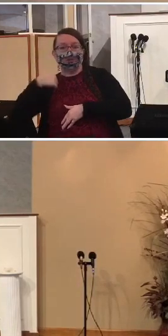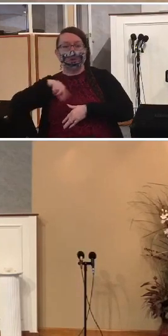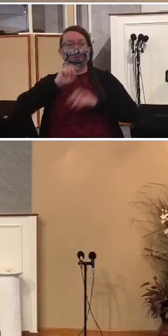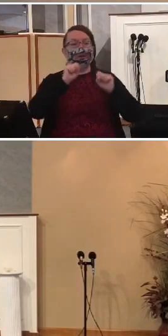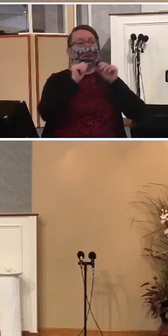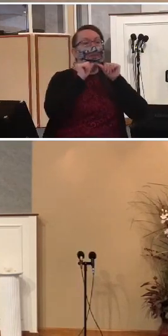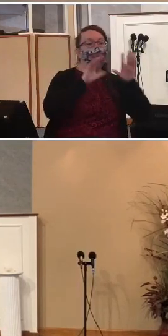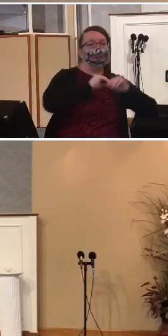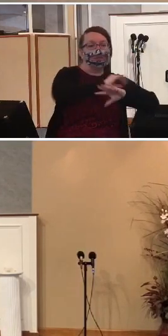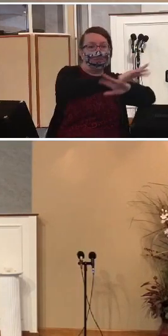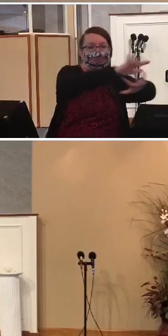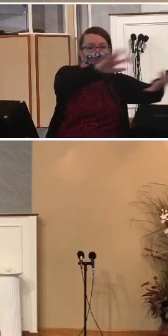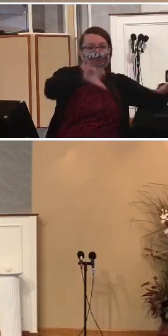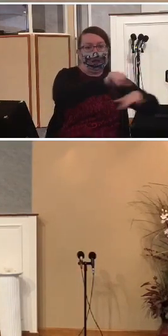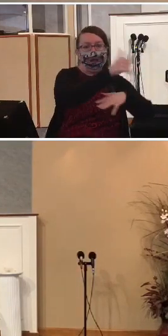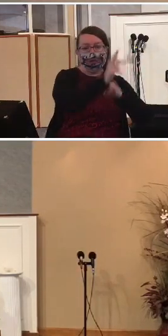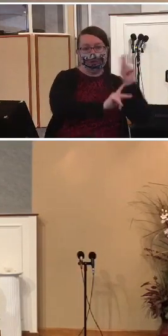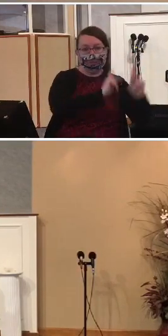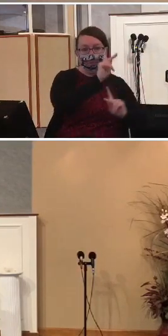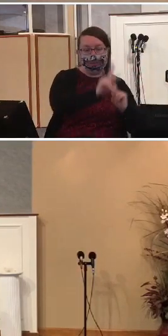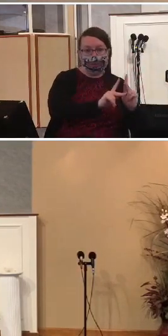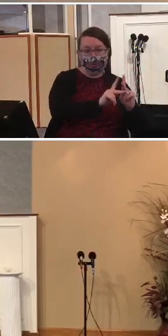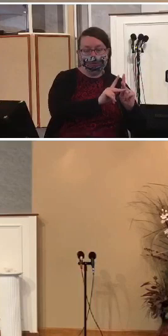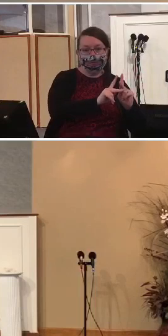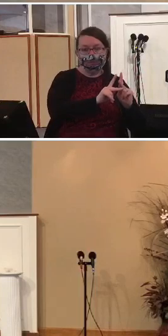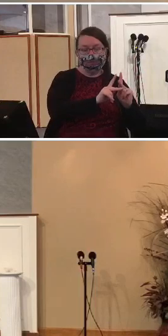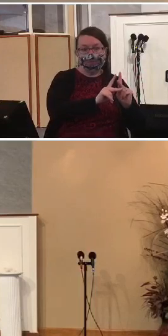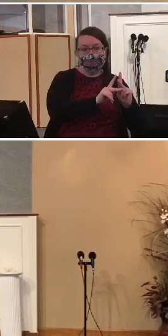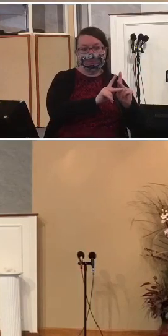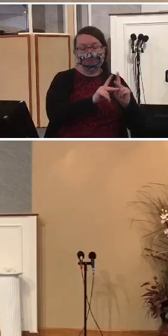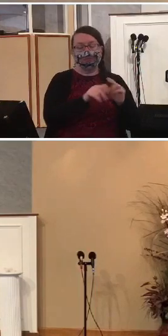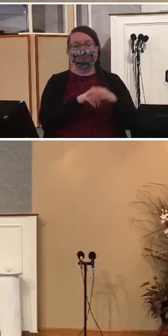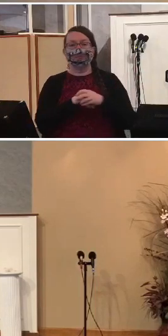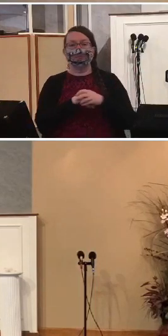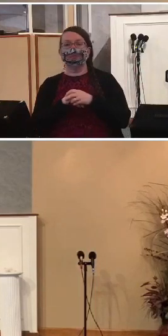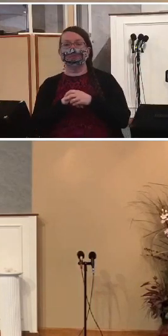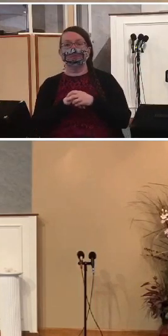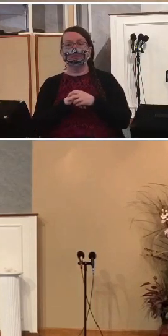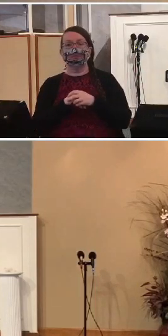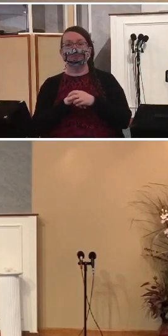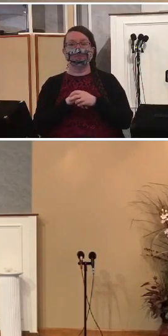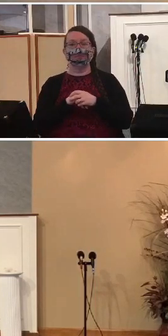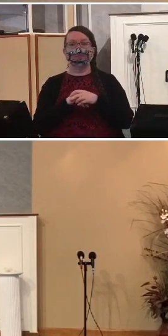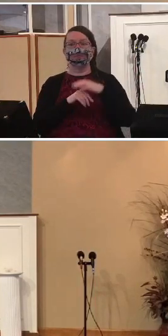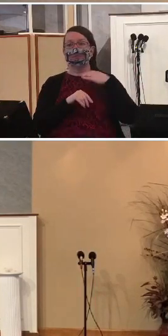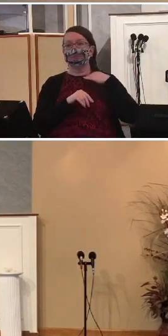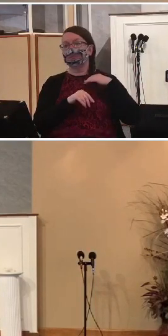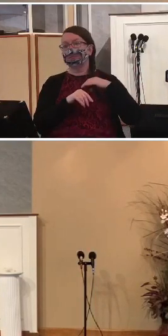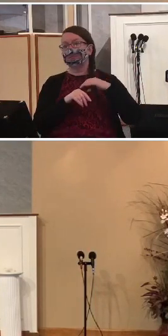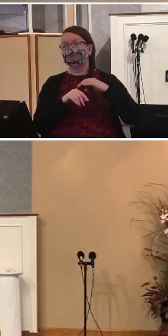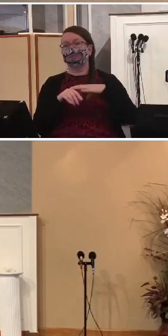personas, y cuando nosotros la ponemos sobre los demás.